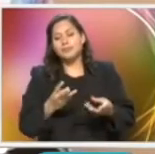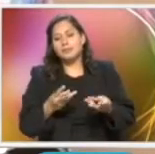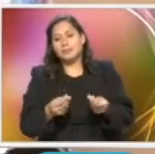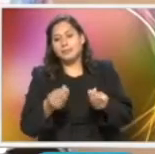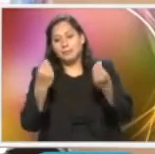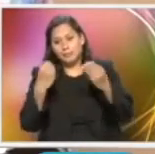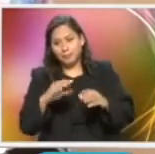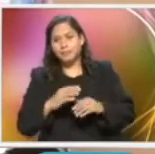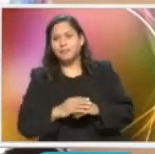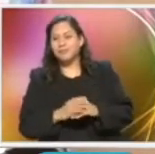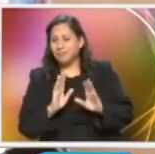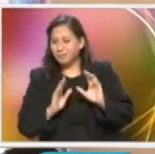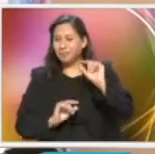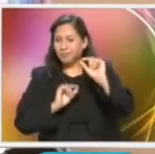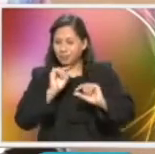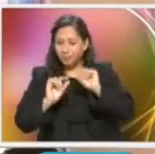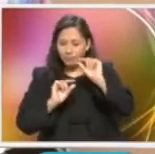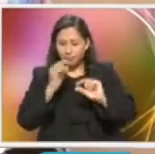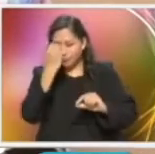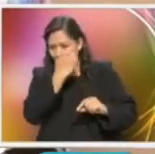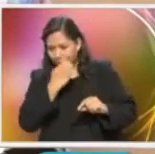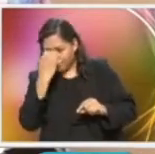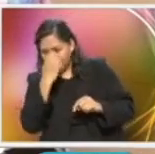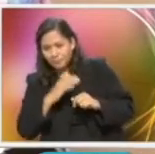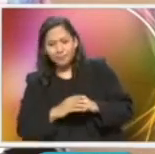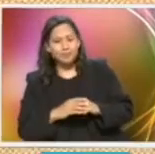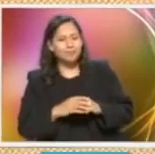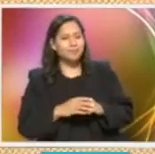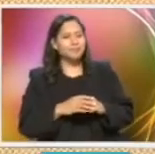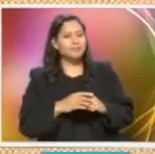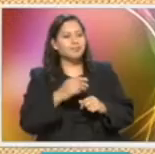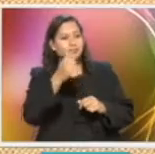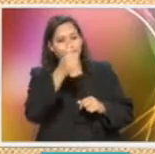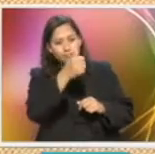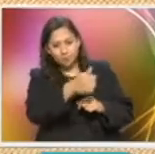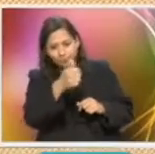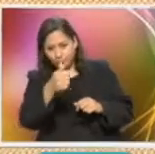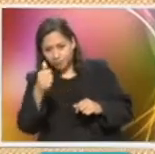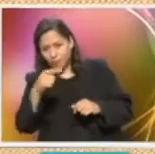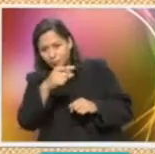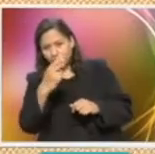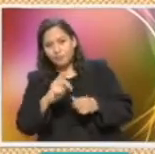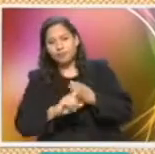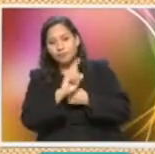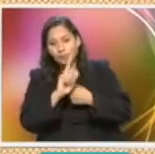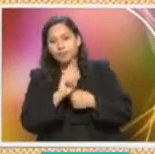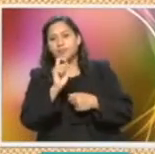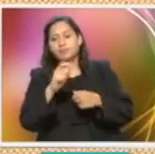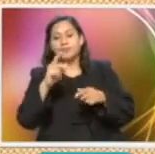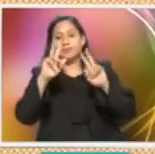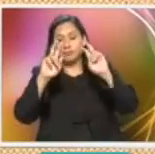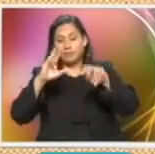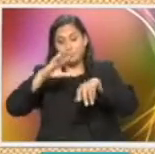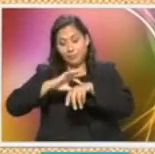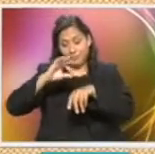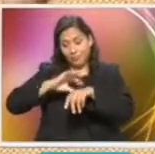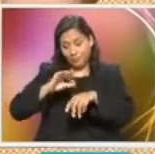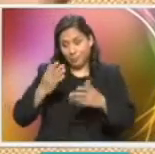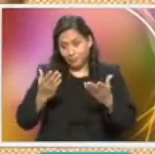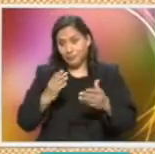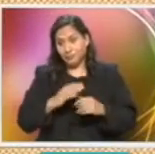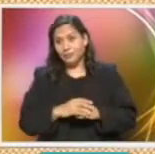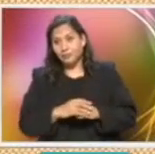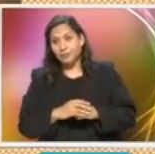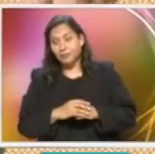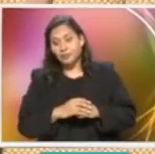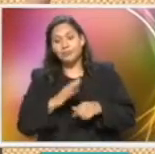Entonces, cuando ya empezamos a ver cada una de estos impactos asociados a la cadena de la carne y,